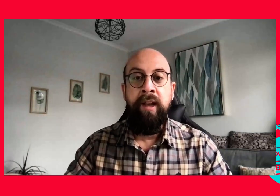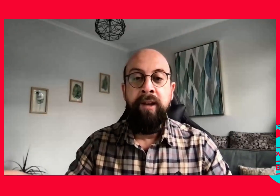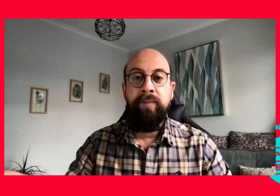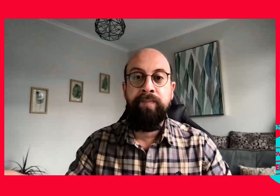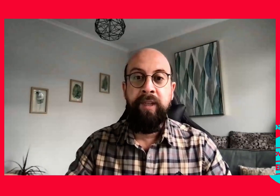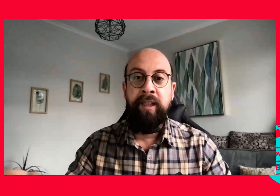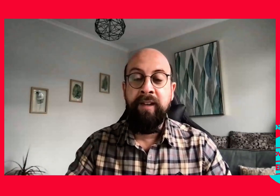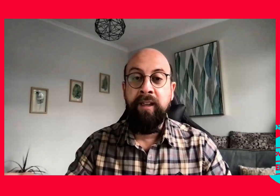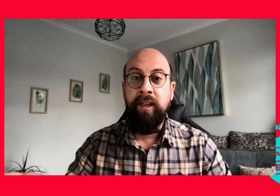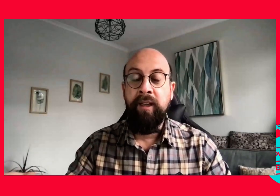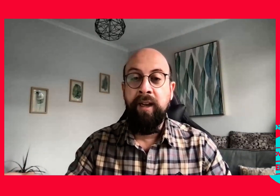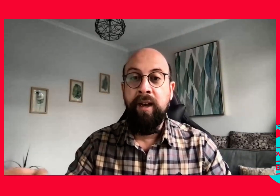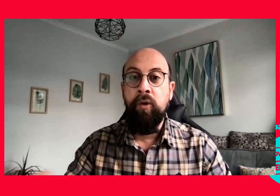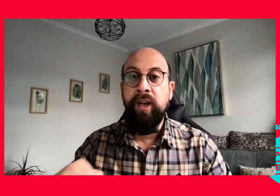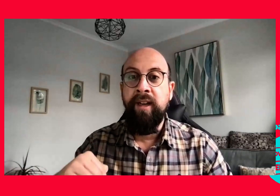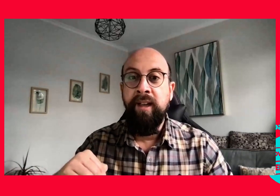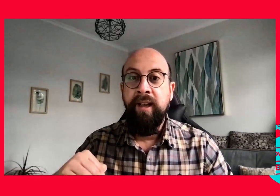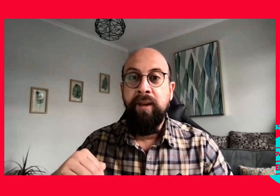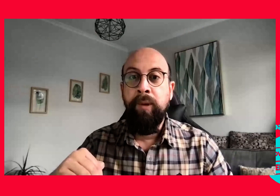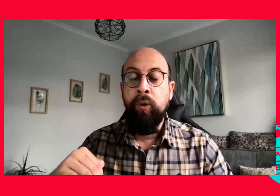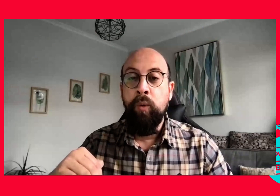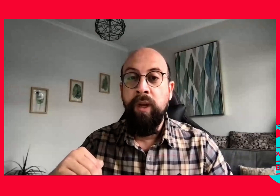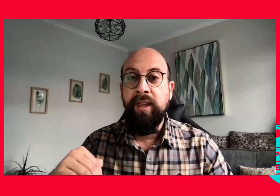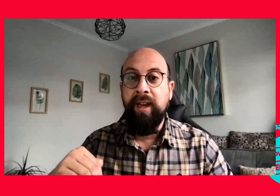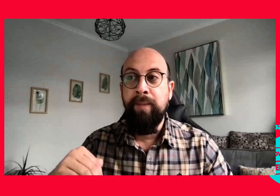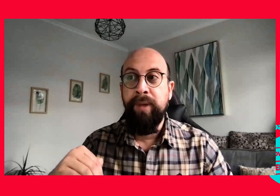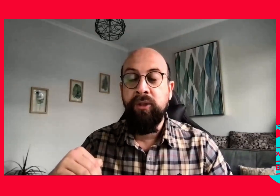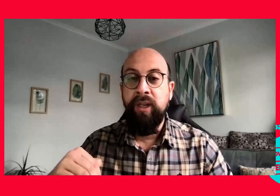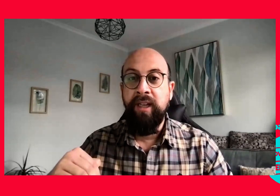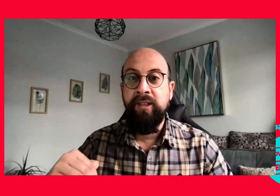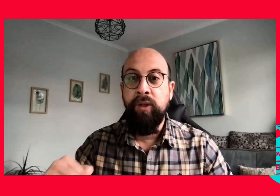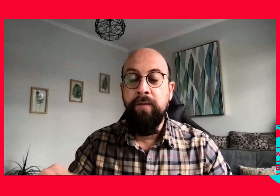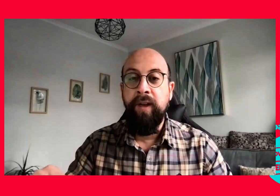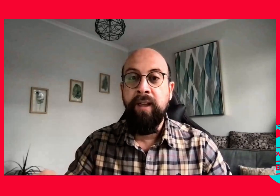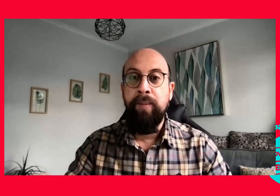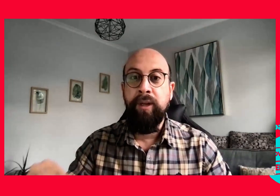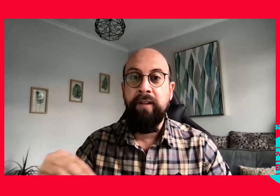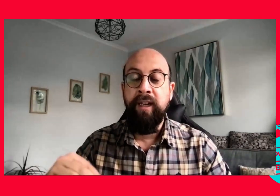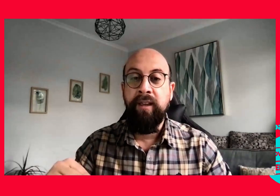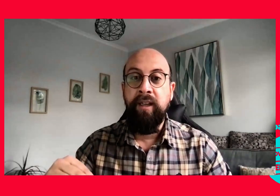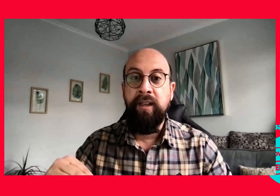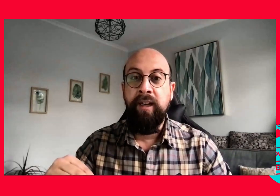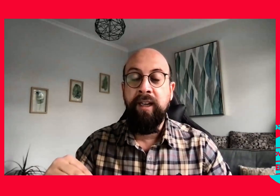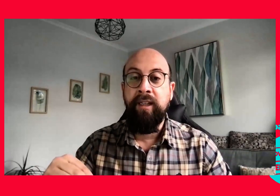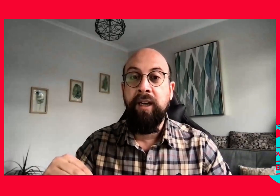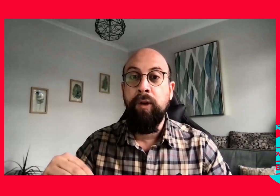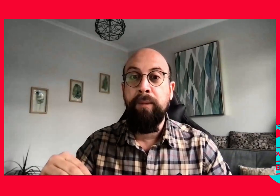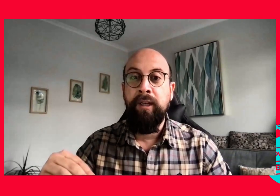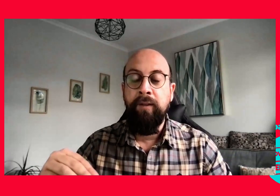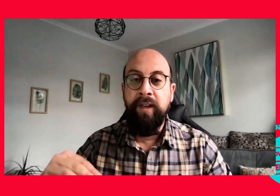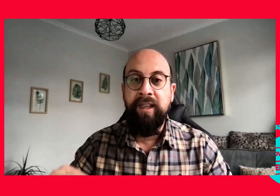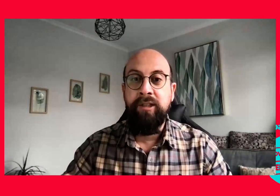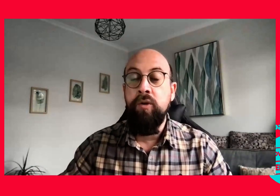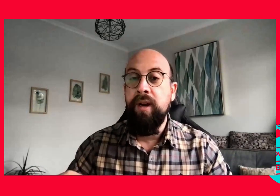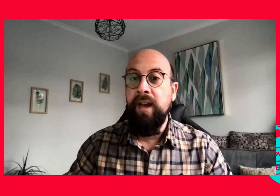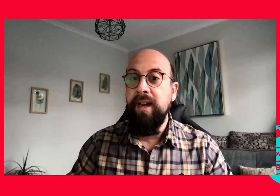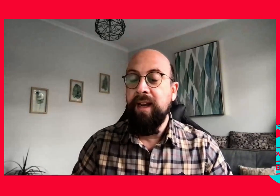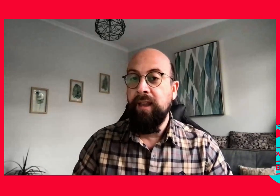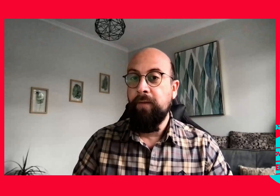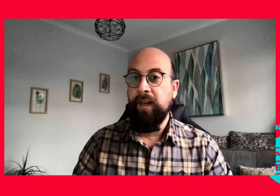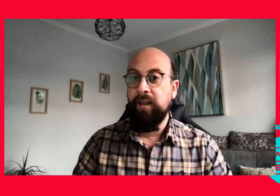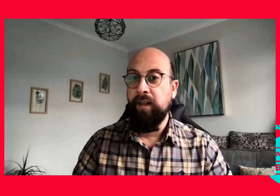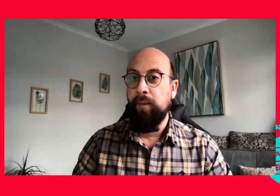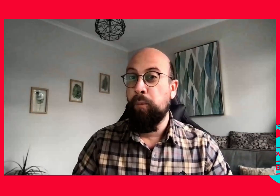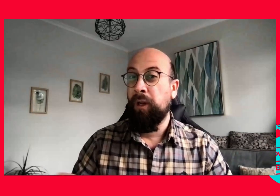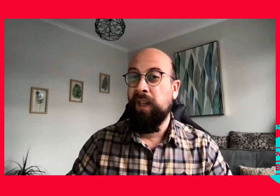que esta variante de interés ahora me doy cuenta que las personas que son infectadas por esta variante de interés tienen una manifestación